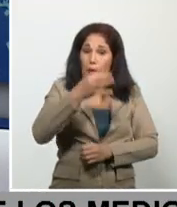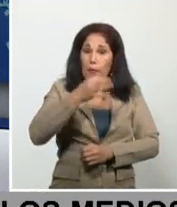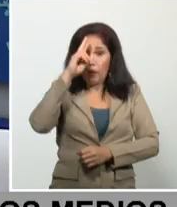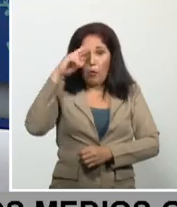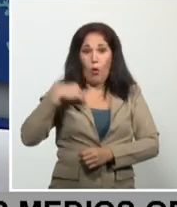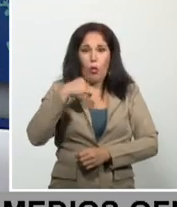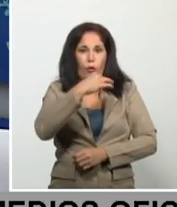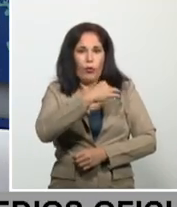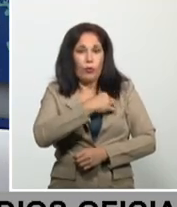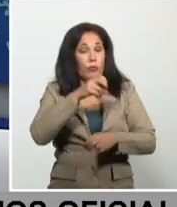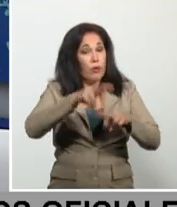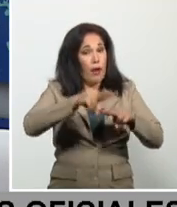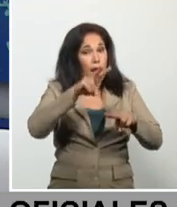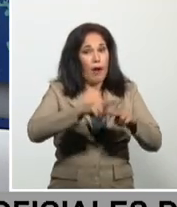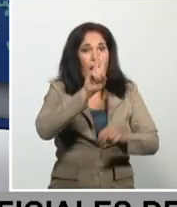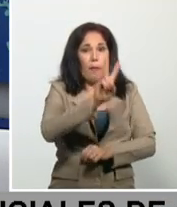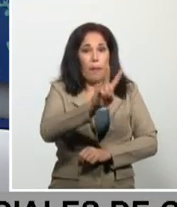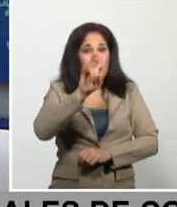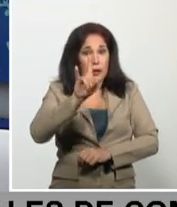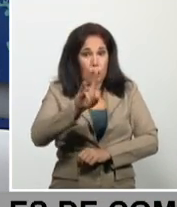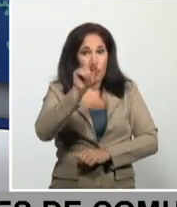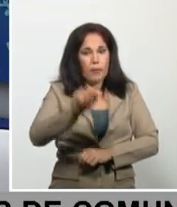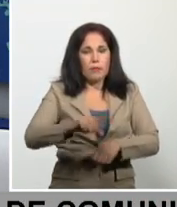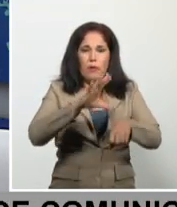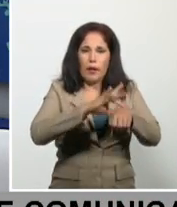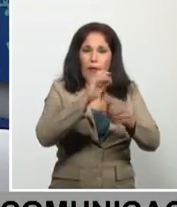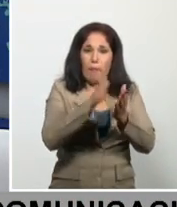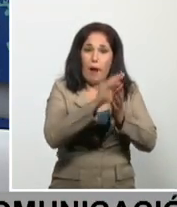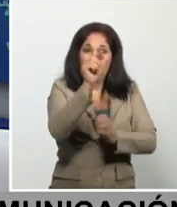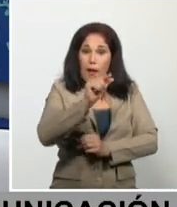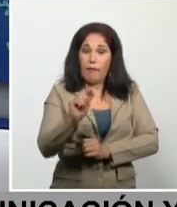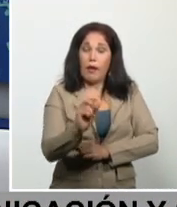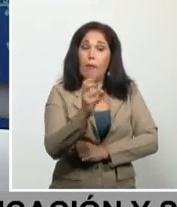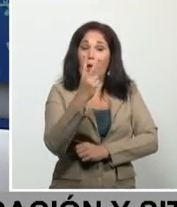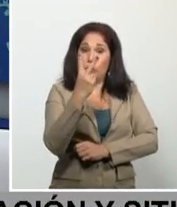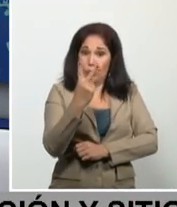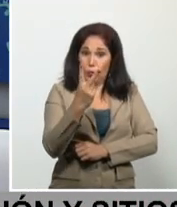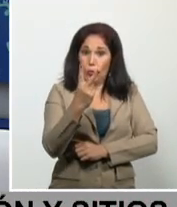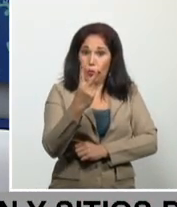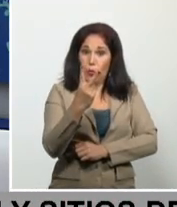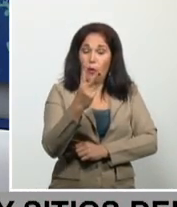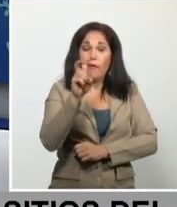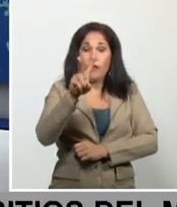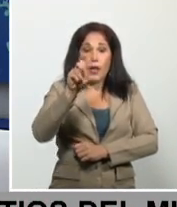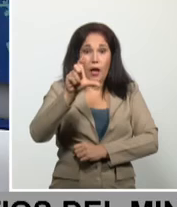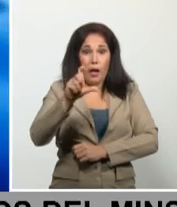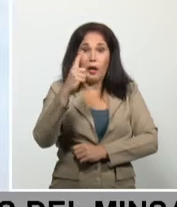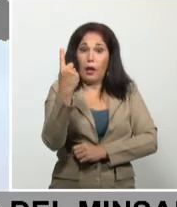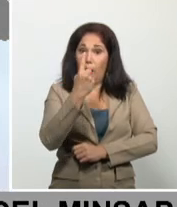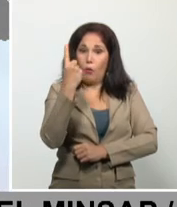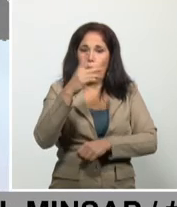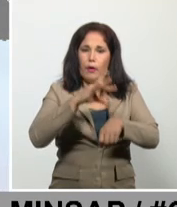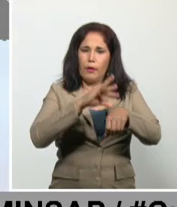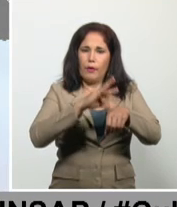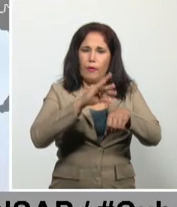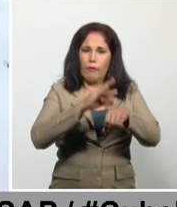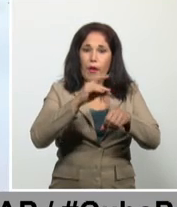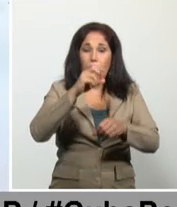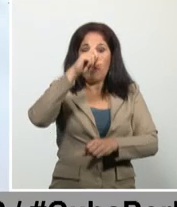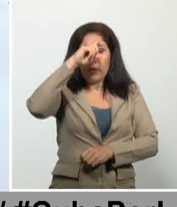Durán, es La Habana con 29 casos, Mayabeque con 2 casos, Villa Clara con un solo caso,